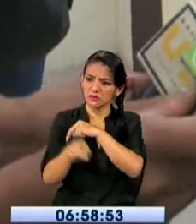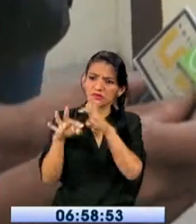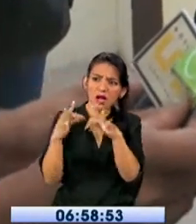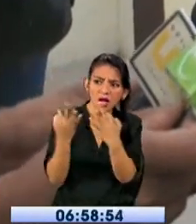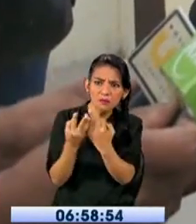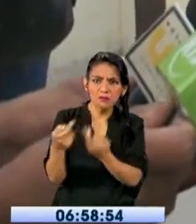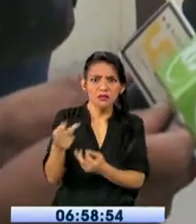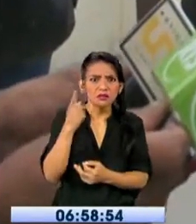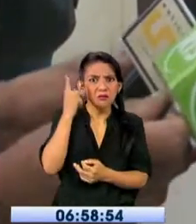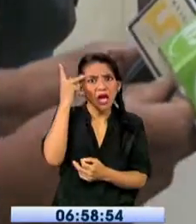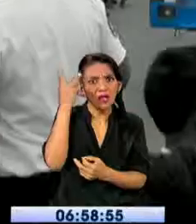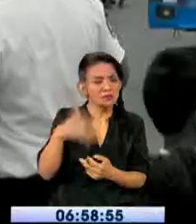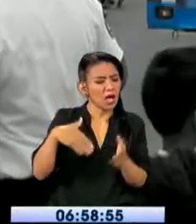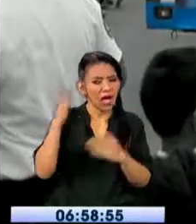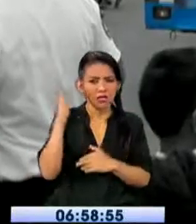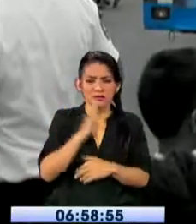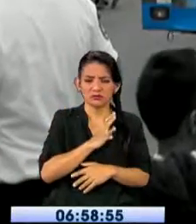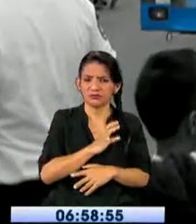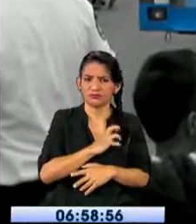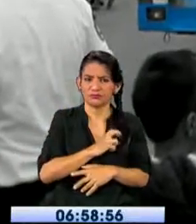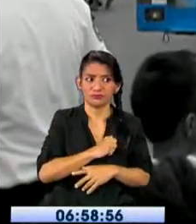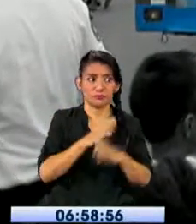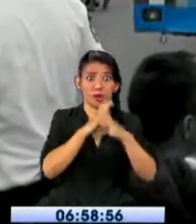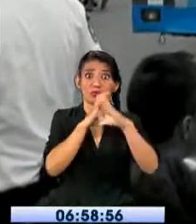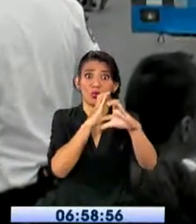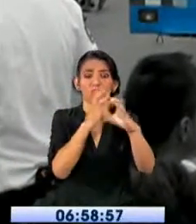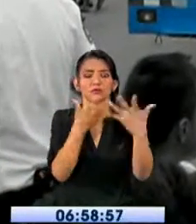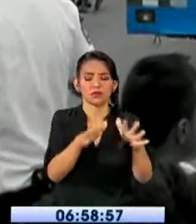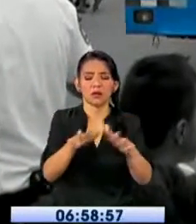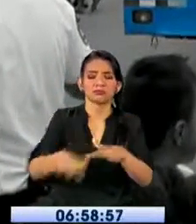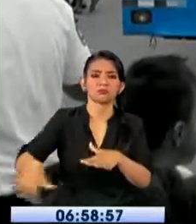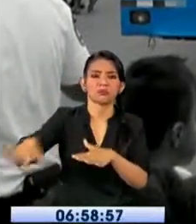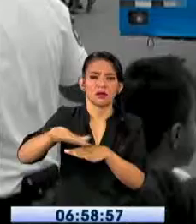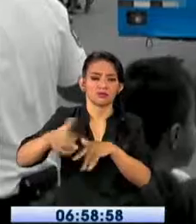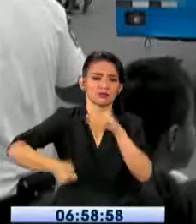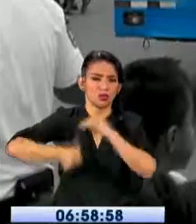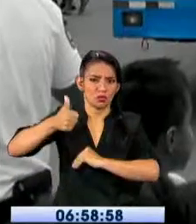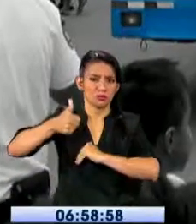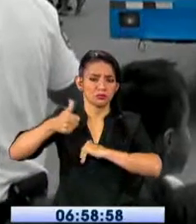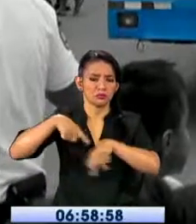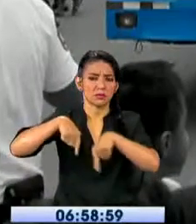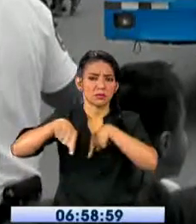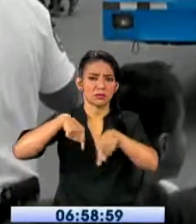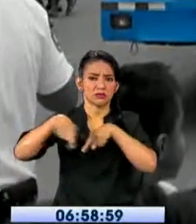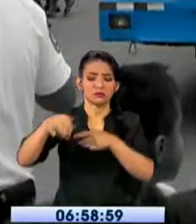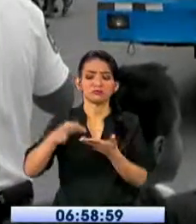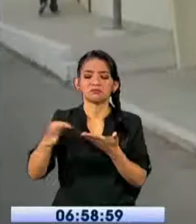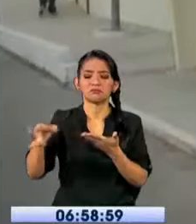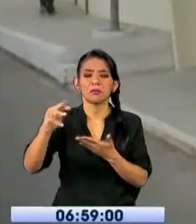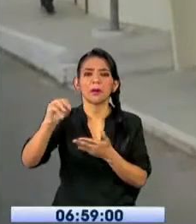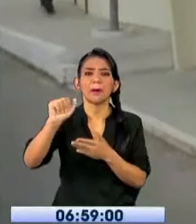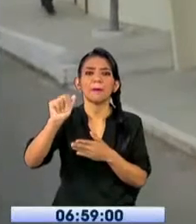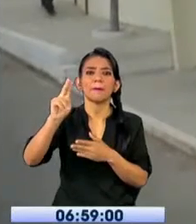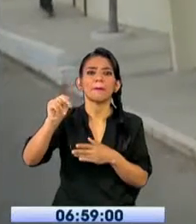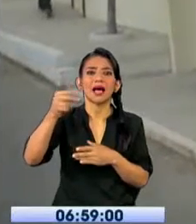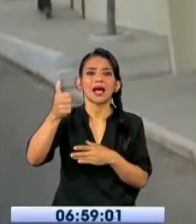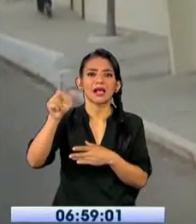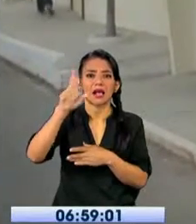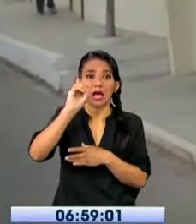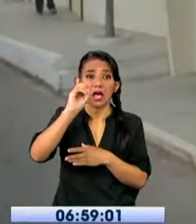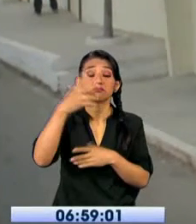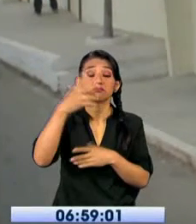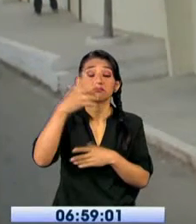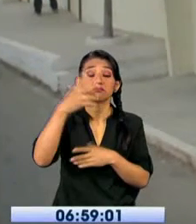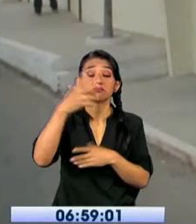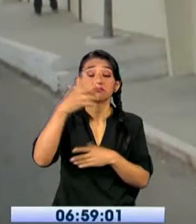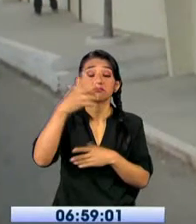familiares, sus padres, más que nada. El bus fue llevado hasta los patios de la Comisión de Tránsito en la parroquia Manglar Alto y el conductor fue